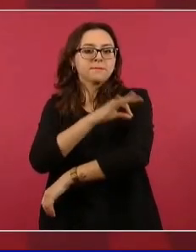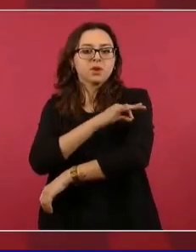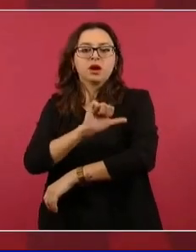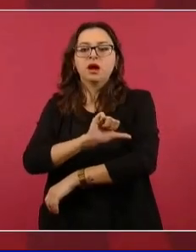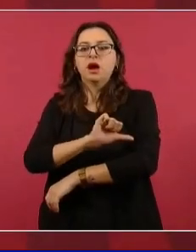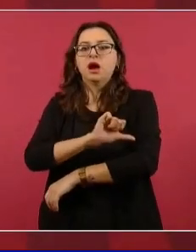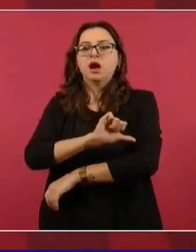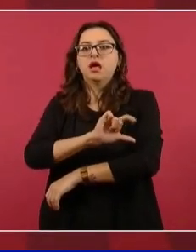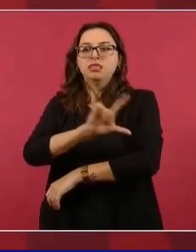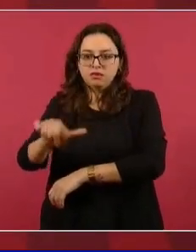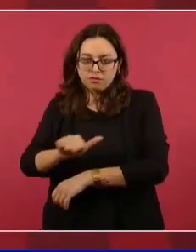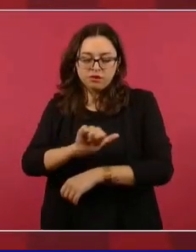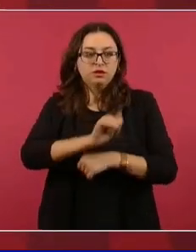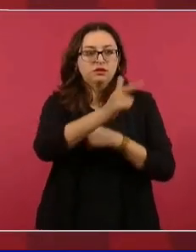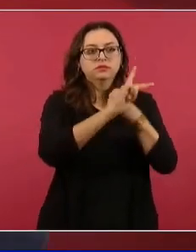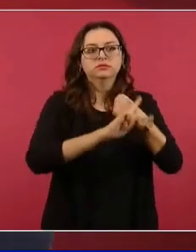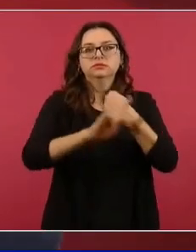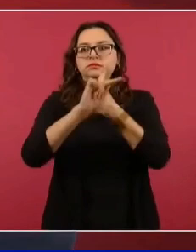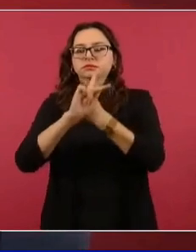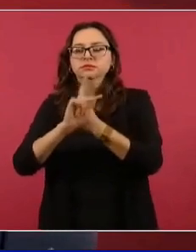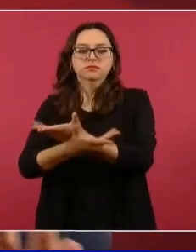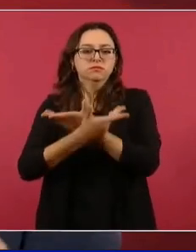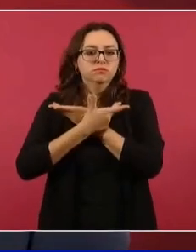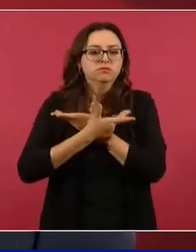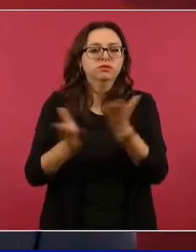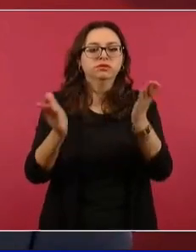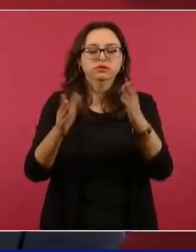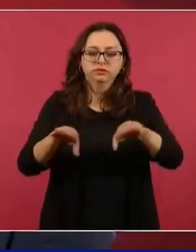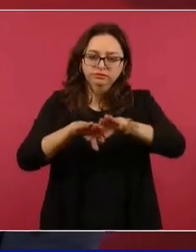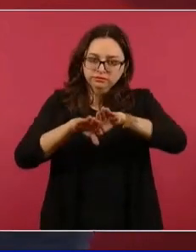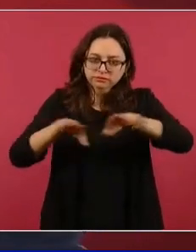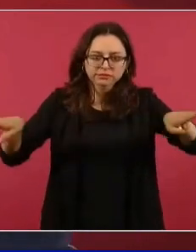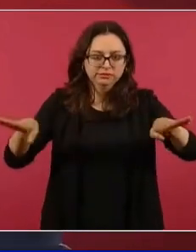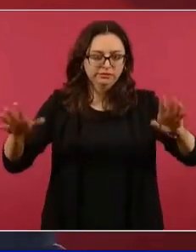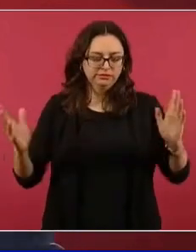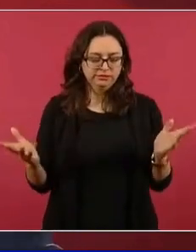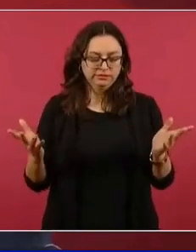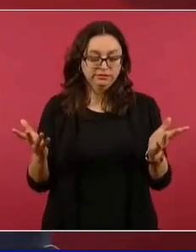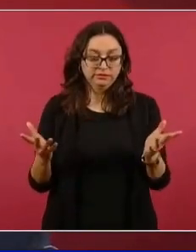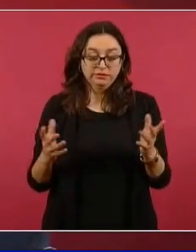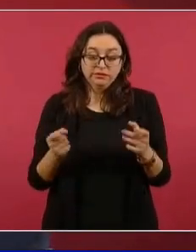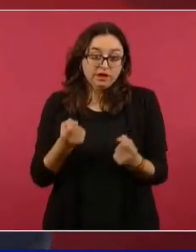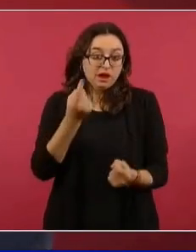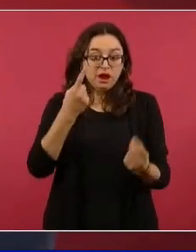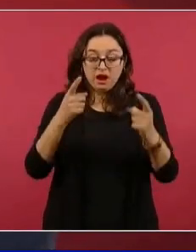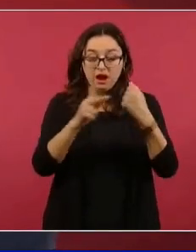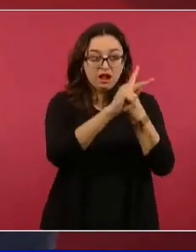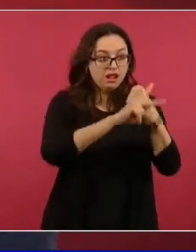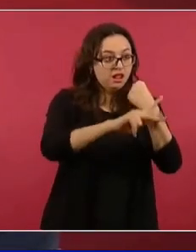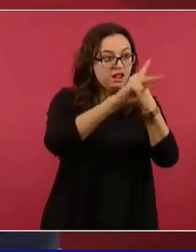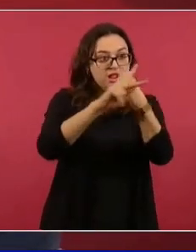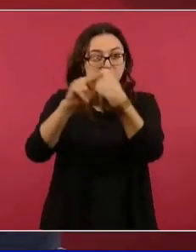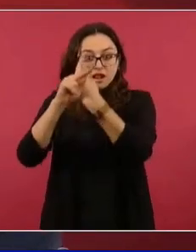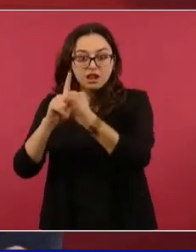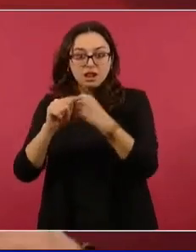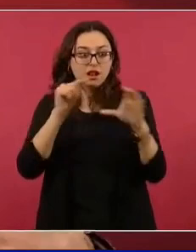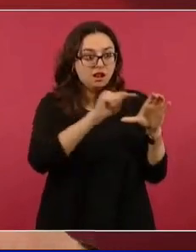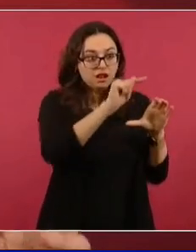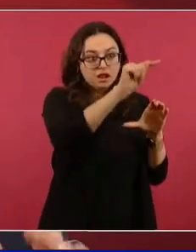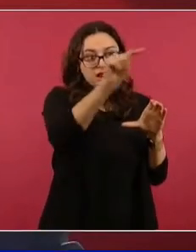de garantizar el acceso más equitativo. Hay países que sus condiciones